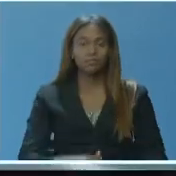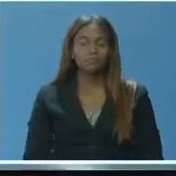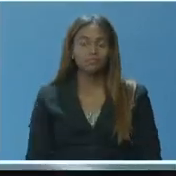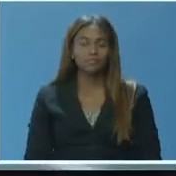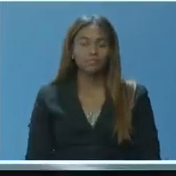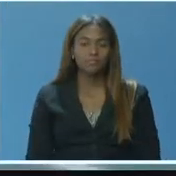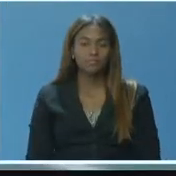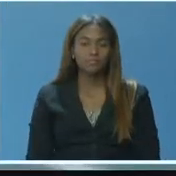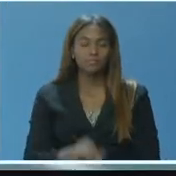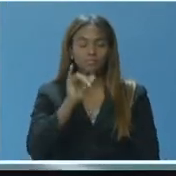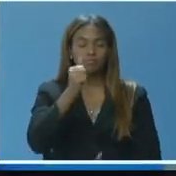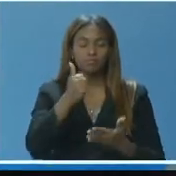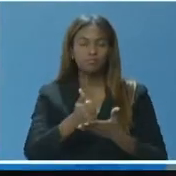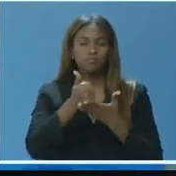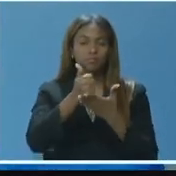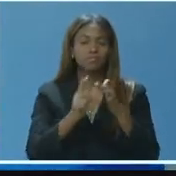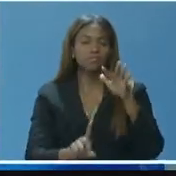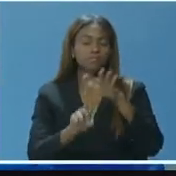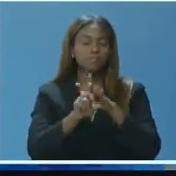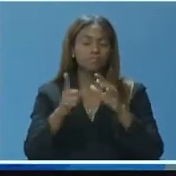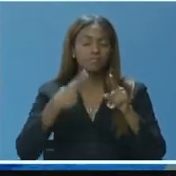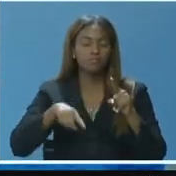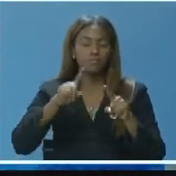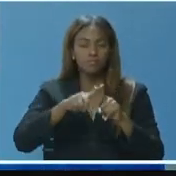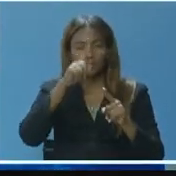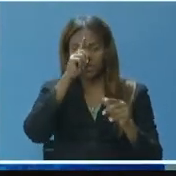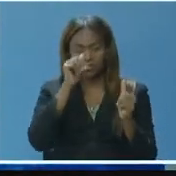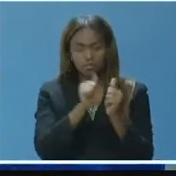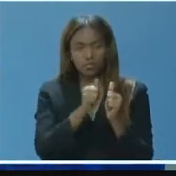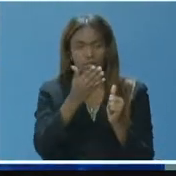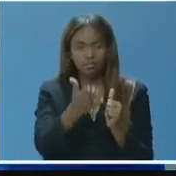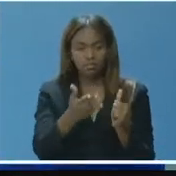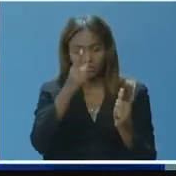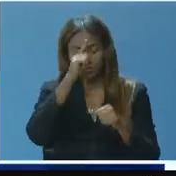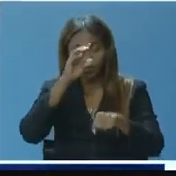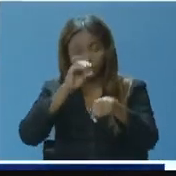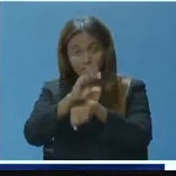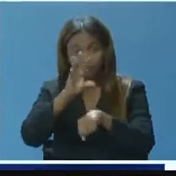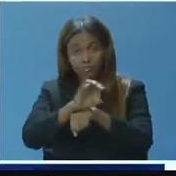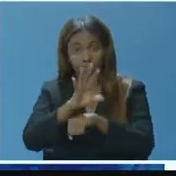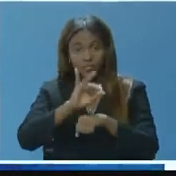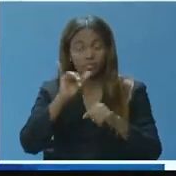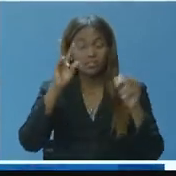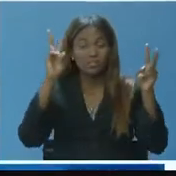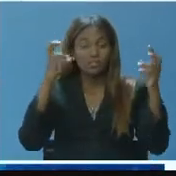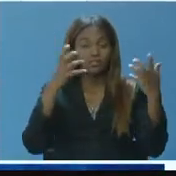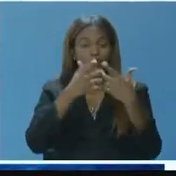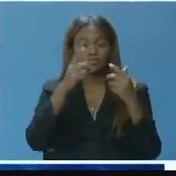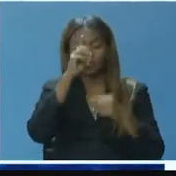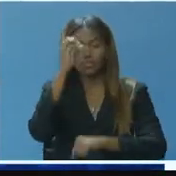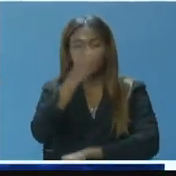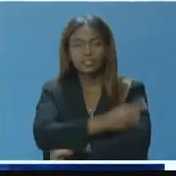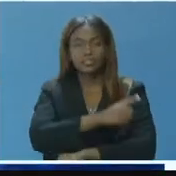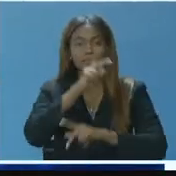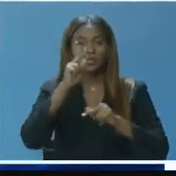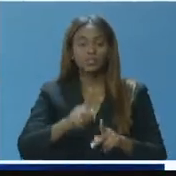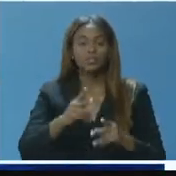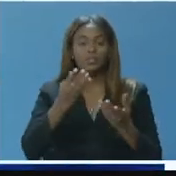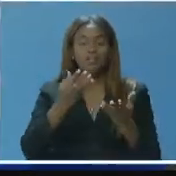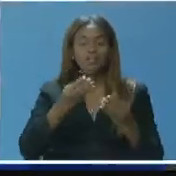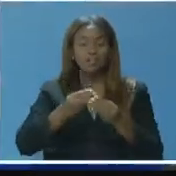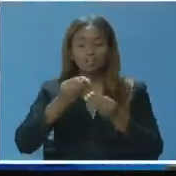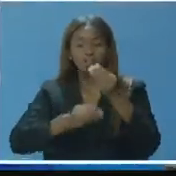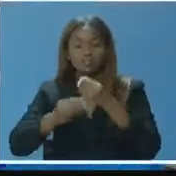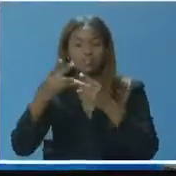Esta iniciativa surge a raíz de una innovadora campaña de concienciación y en el marco del Día del Consumo Responsable, que